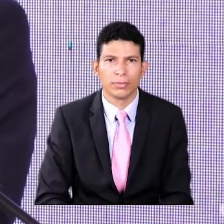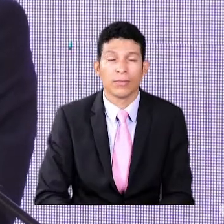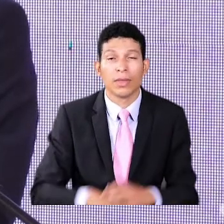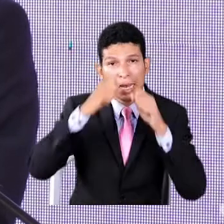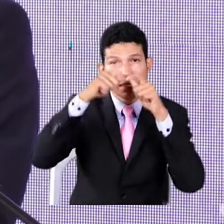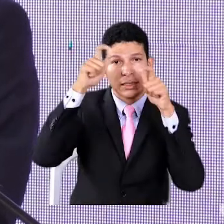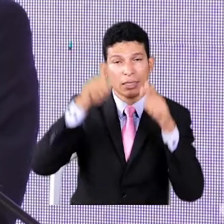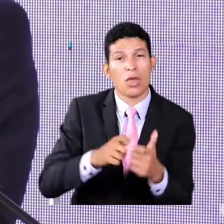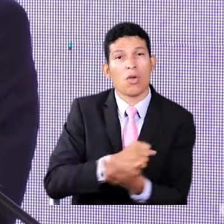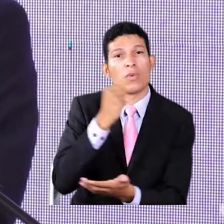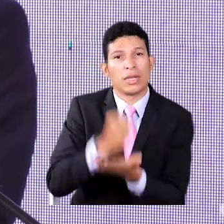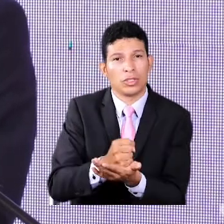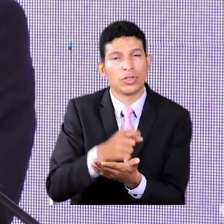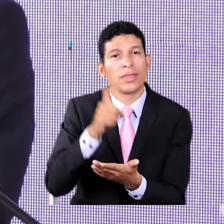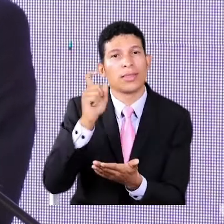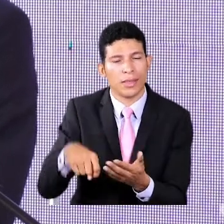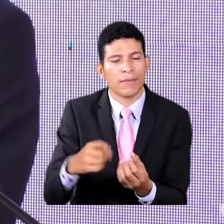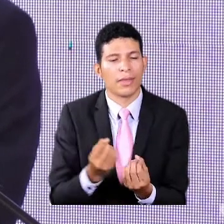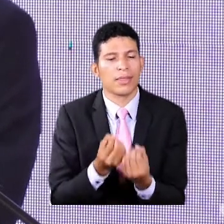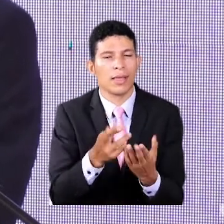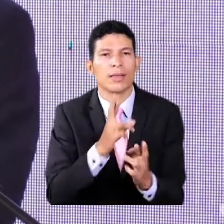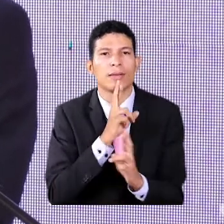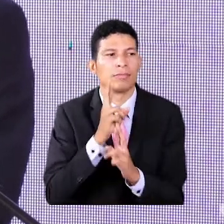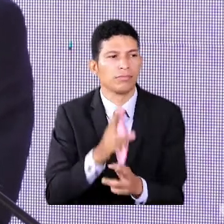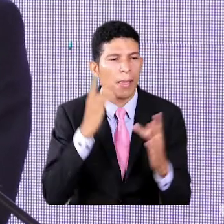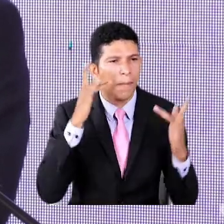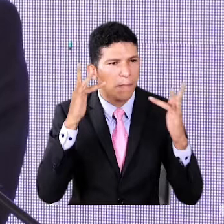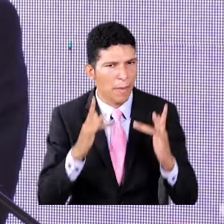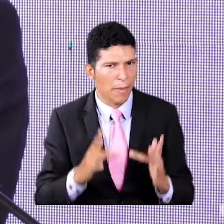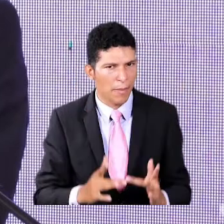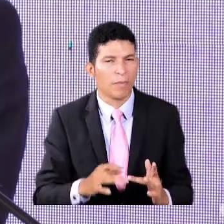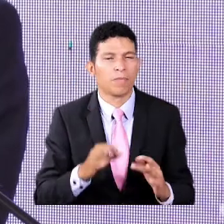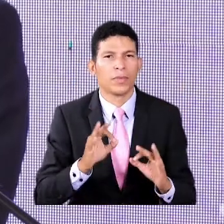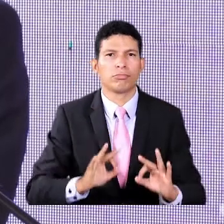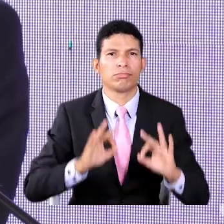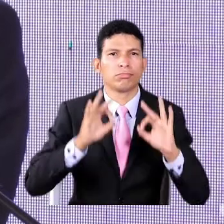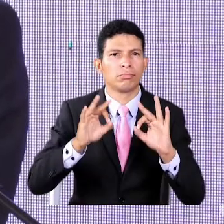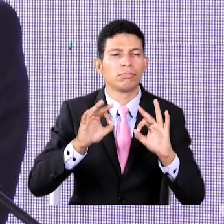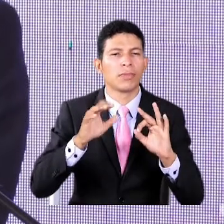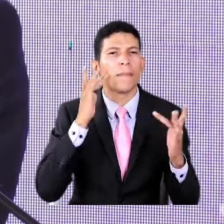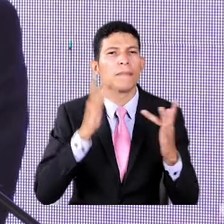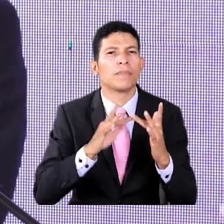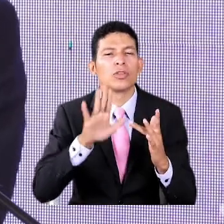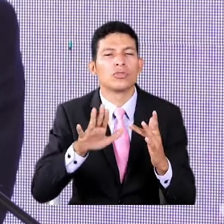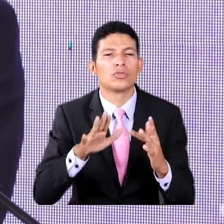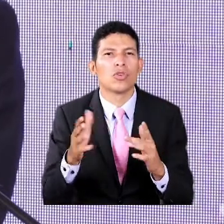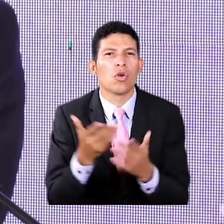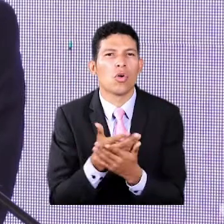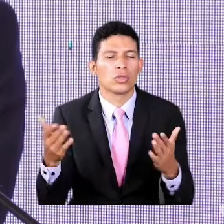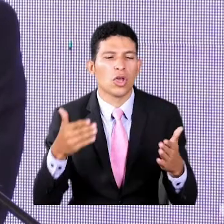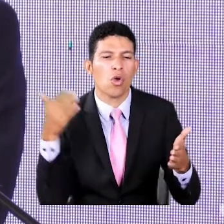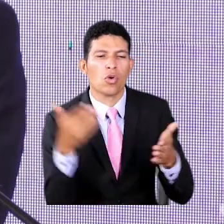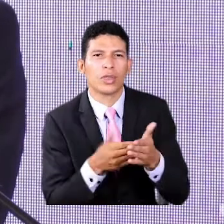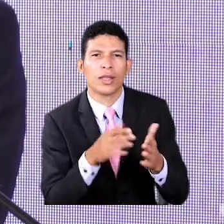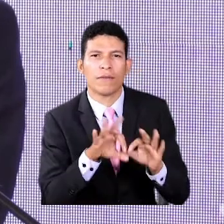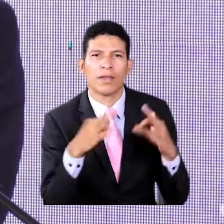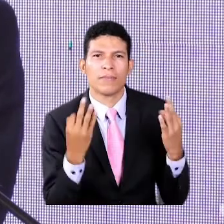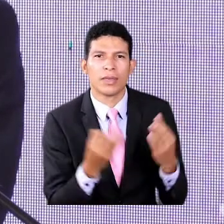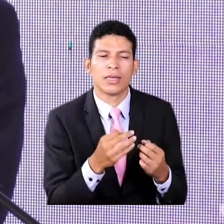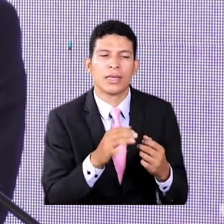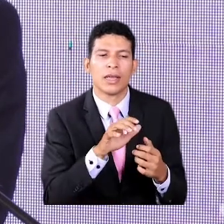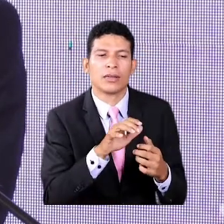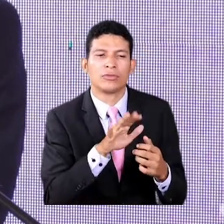tiene la obligación de brindar respuestas adecuadas y efectivas en relación con los crímenes en contra de sus familiares y